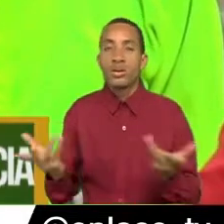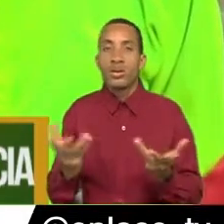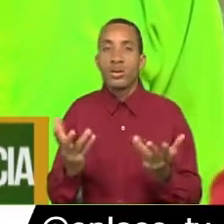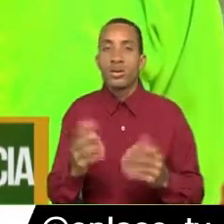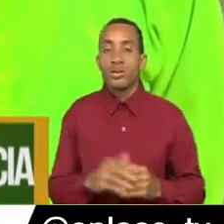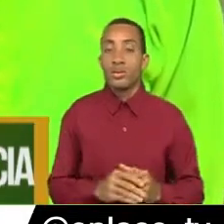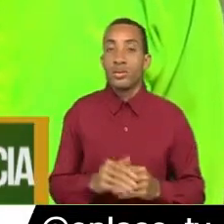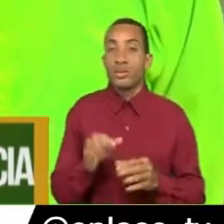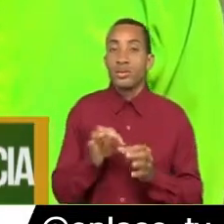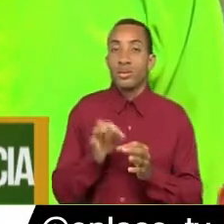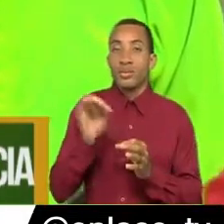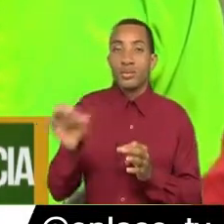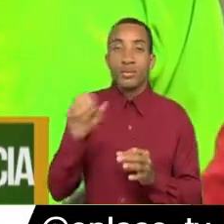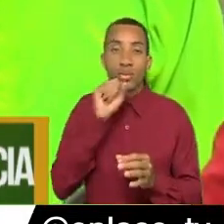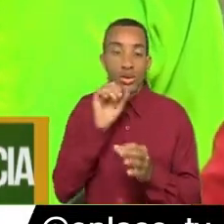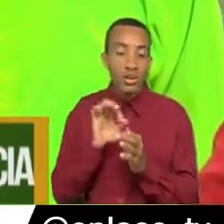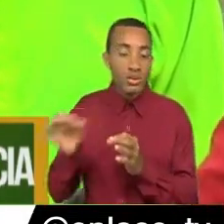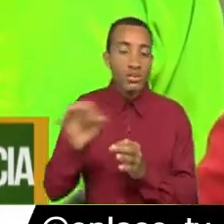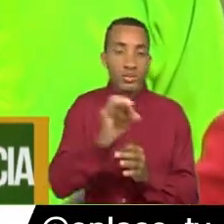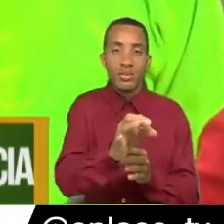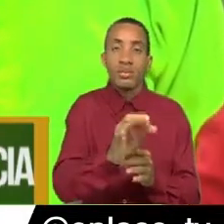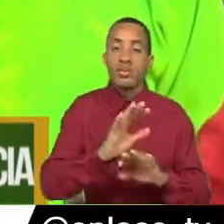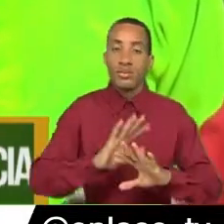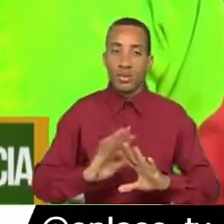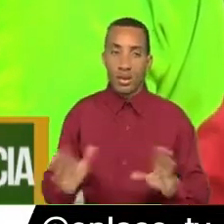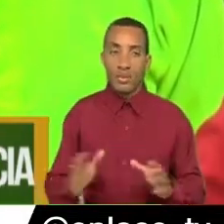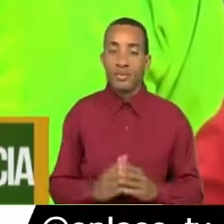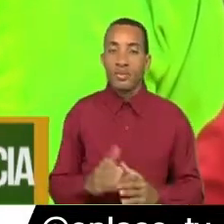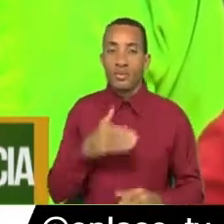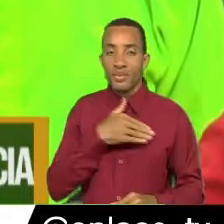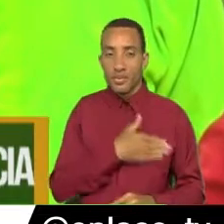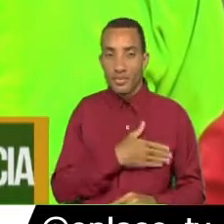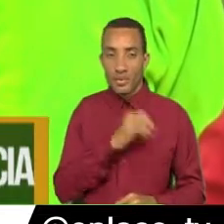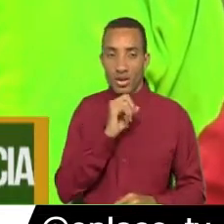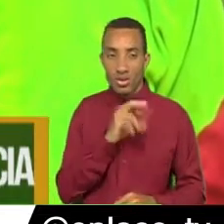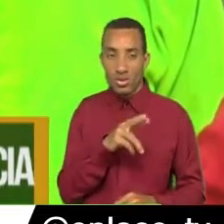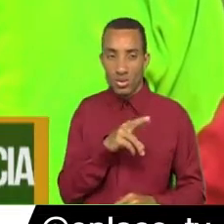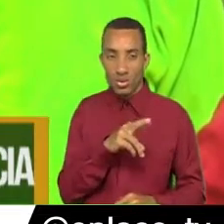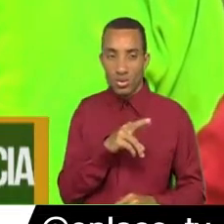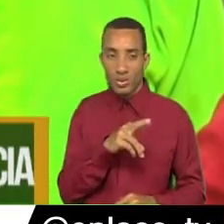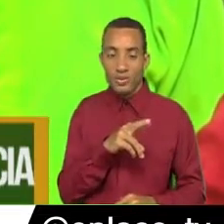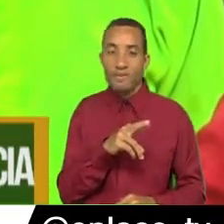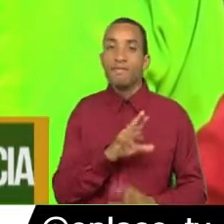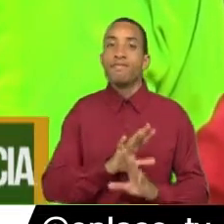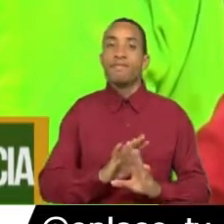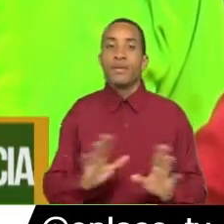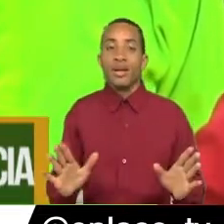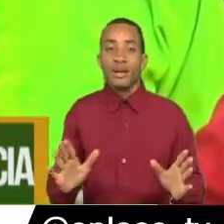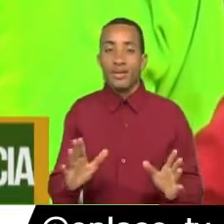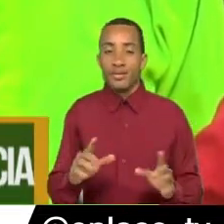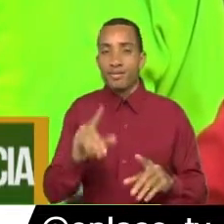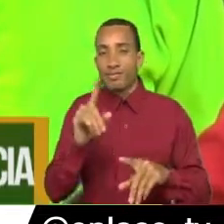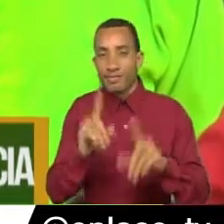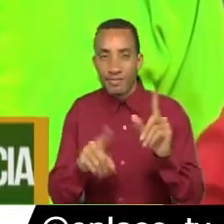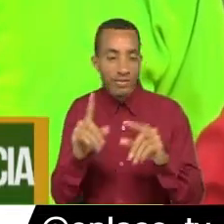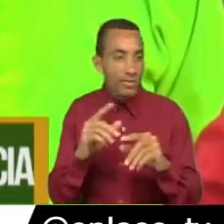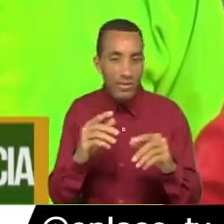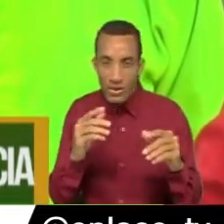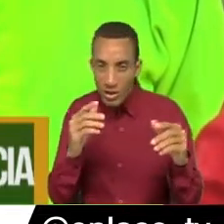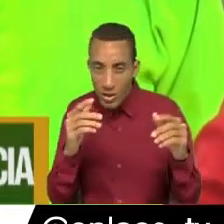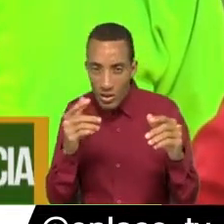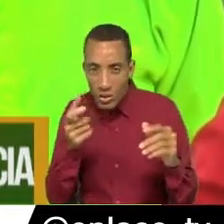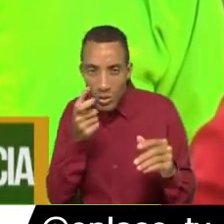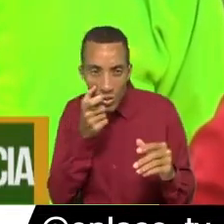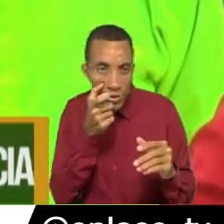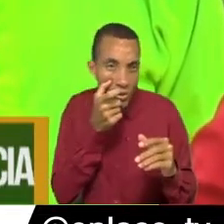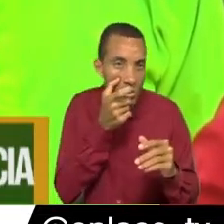Policía Magdalena Medio, precisamente en el sur de Bolívar. Ya extremamos al máximo las medidas de seguridad, ya